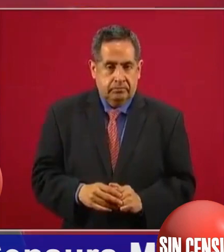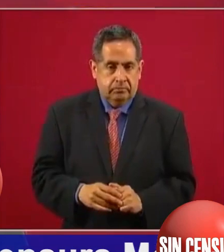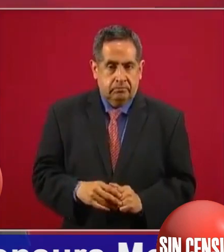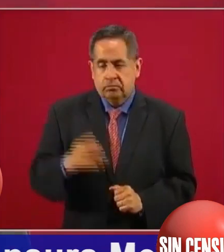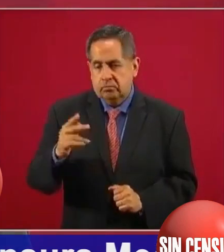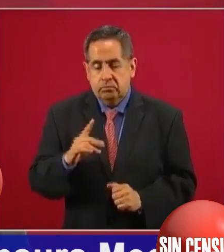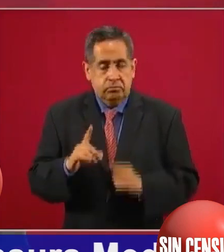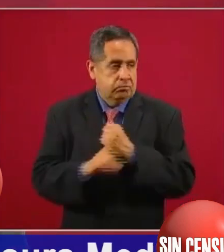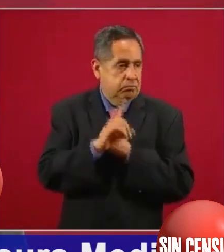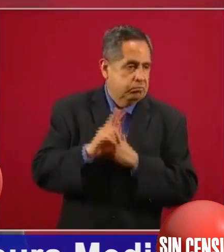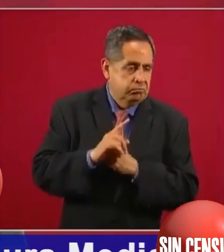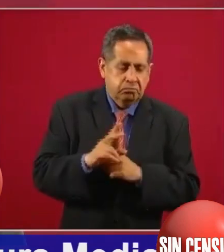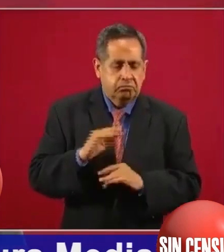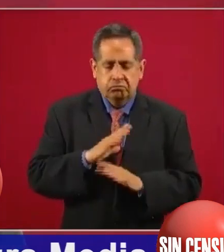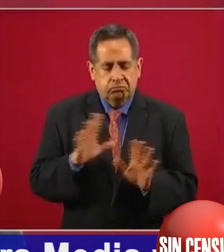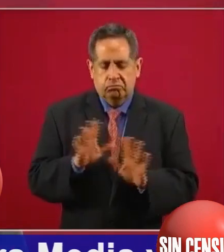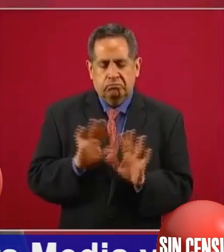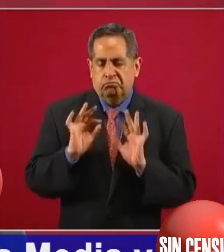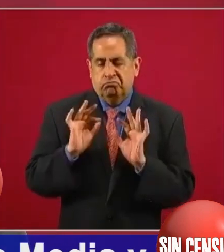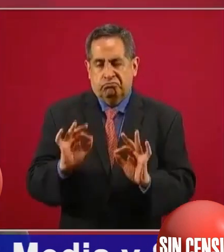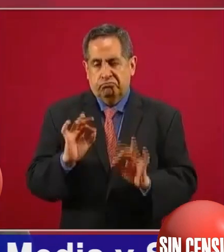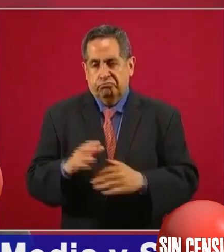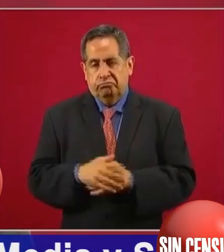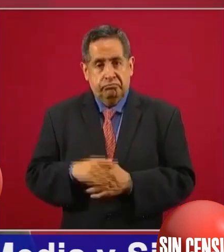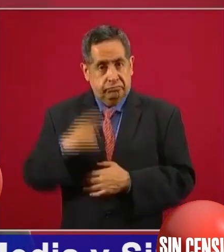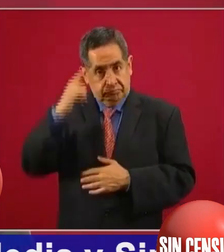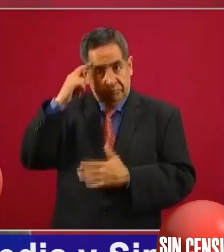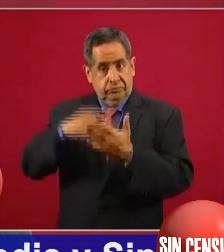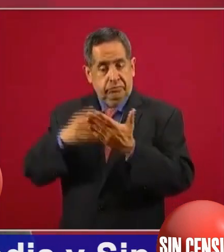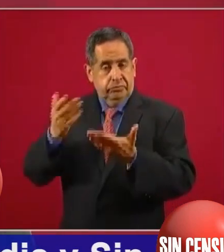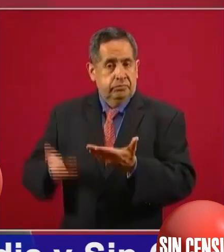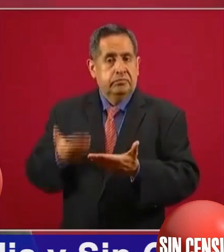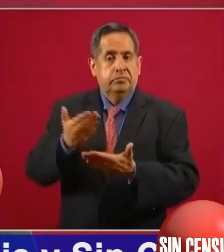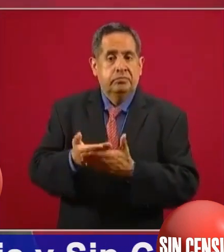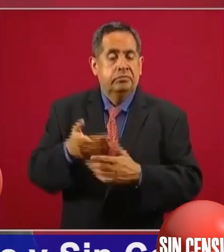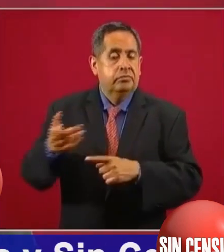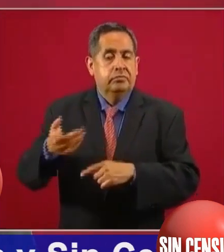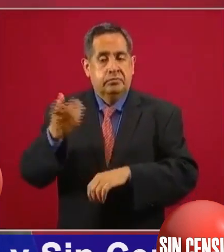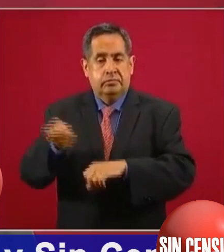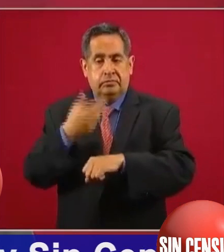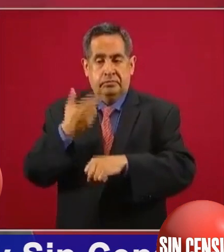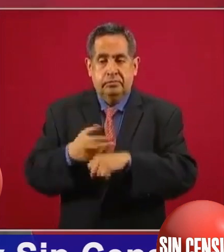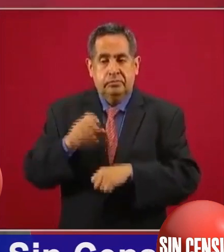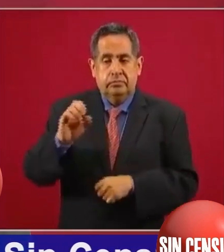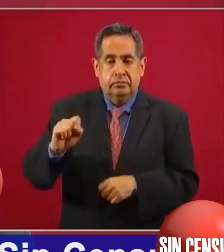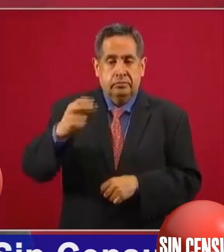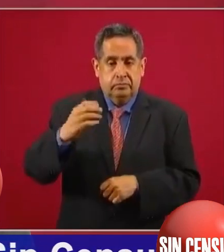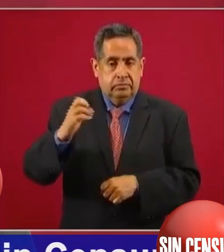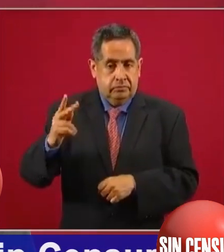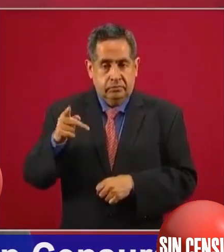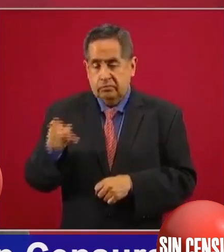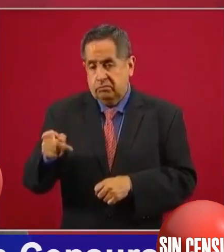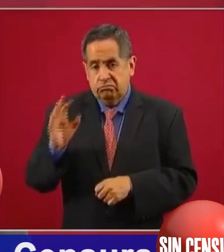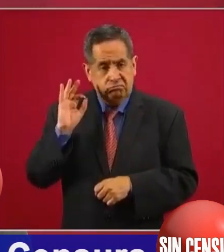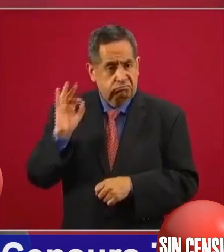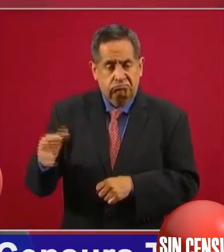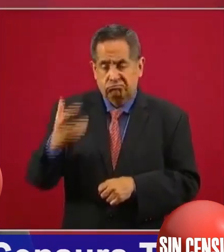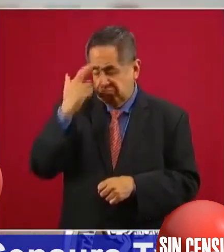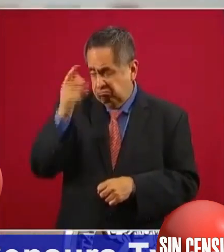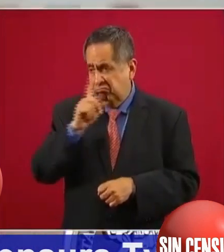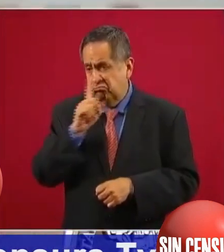no hay problema. Yo creo que lo que planteó el secretario de Hacienda es